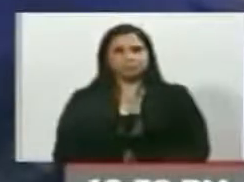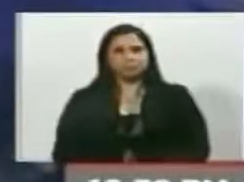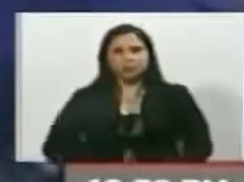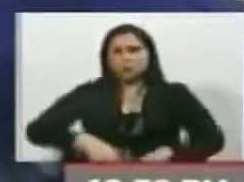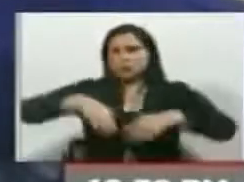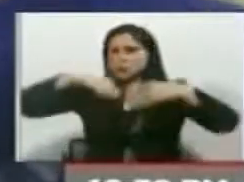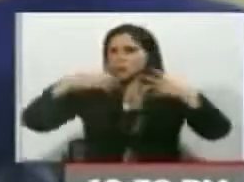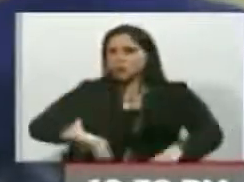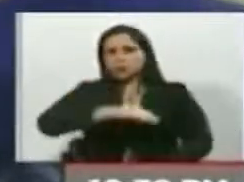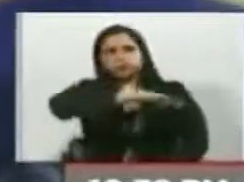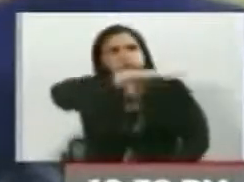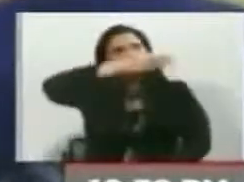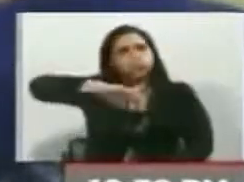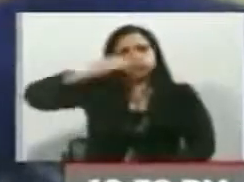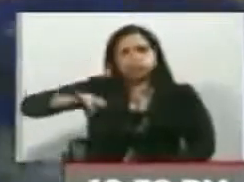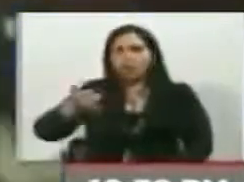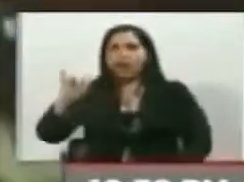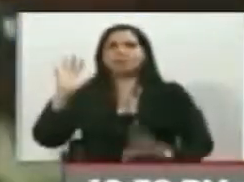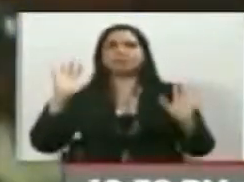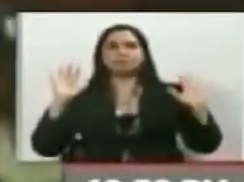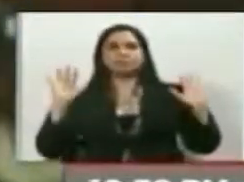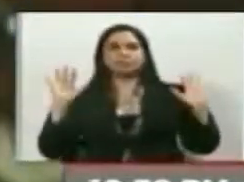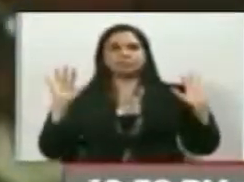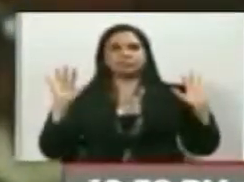Bastante montaña hay aquí.